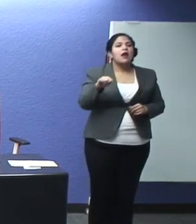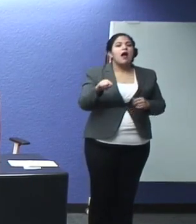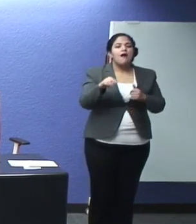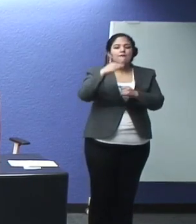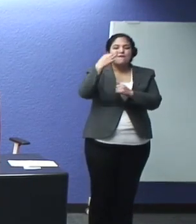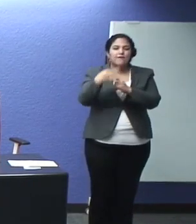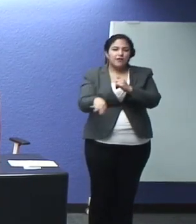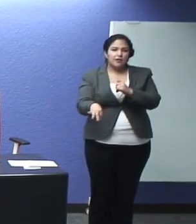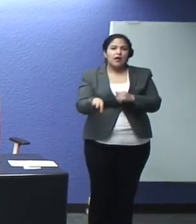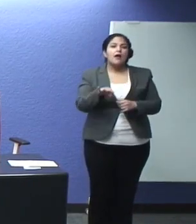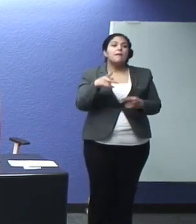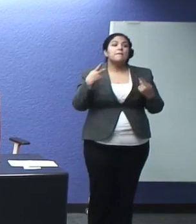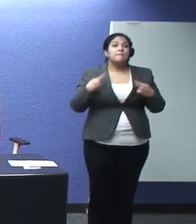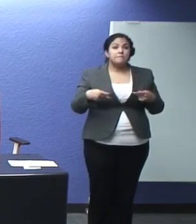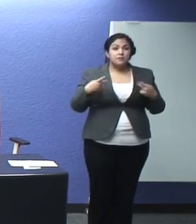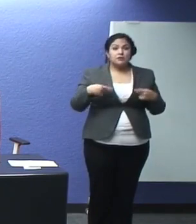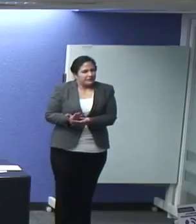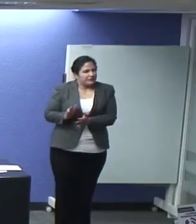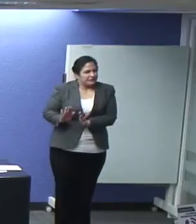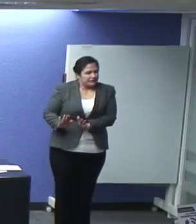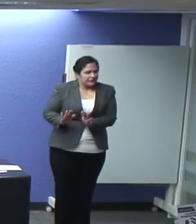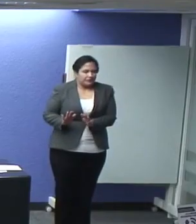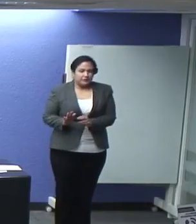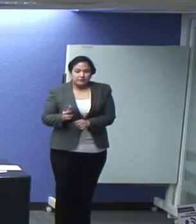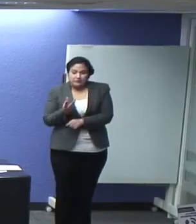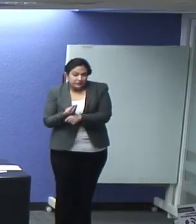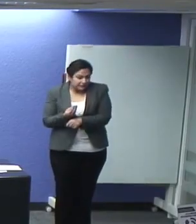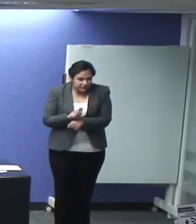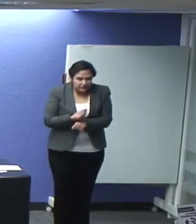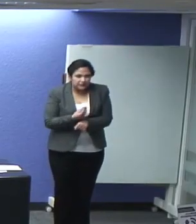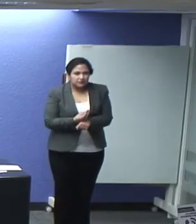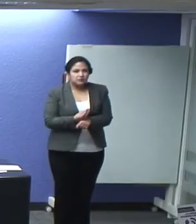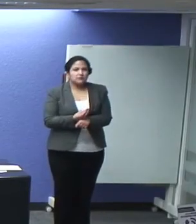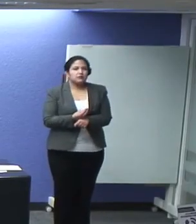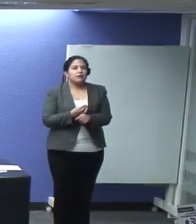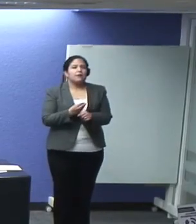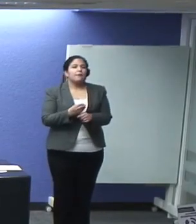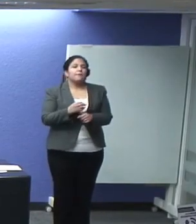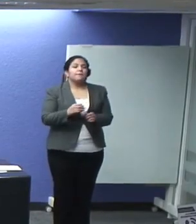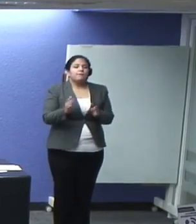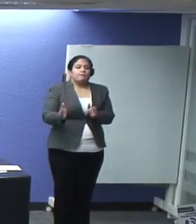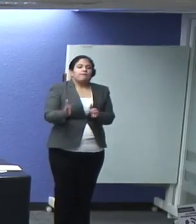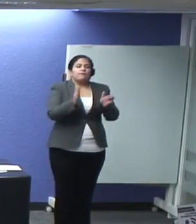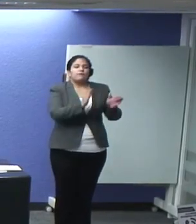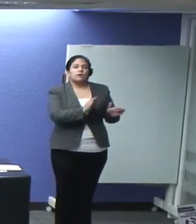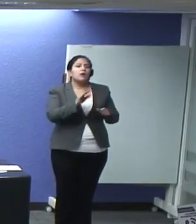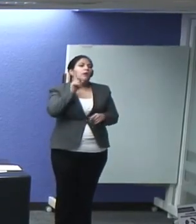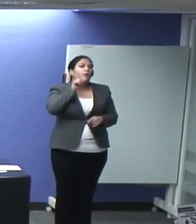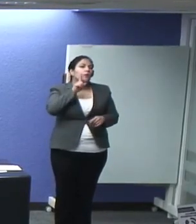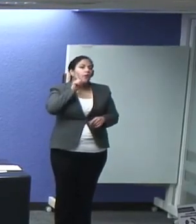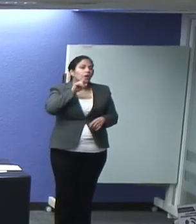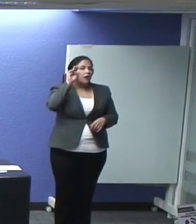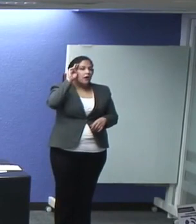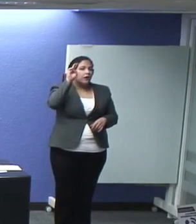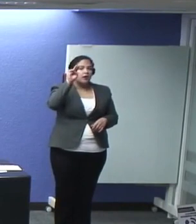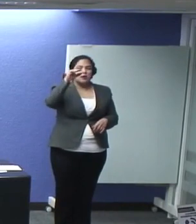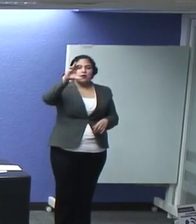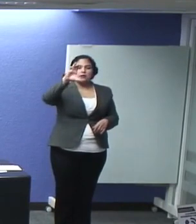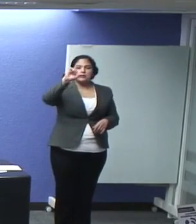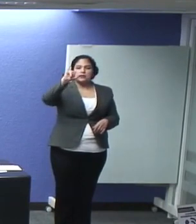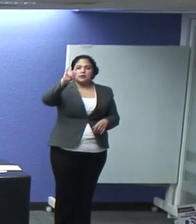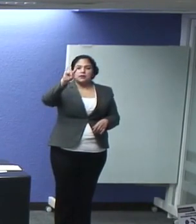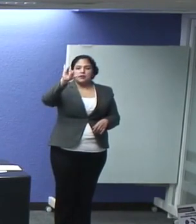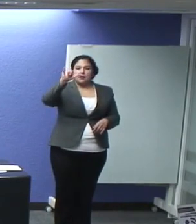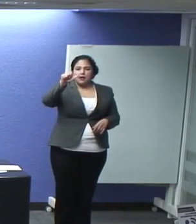final de la mesa. Entonces comenzaremos con la maestra Cintia Aguilar Delgadillo. Ella es licenciada